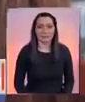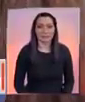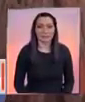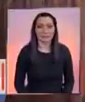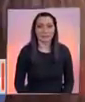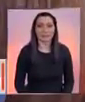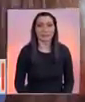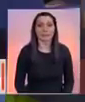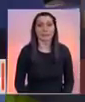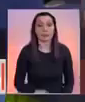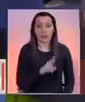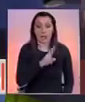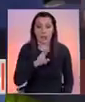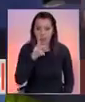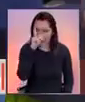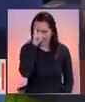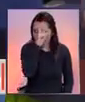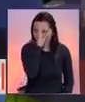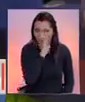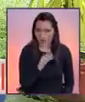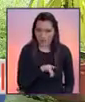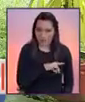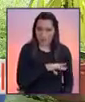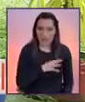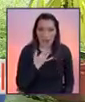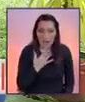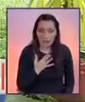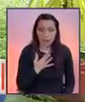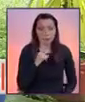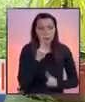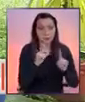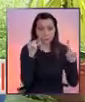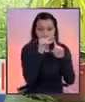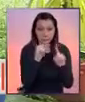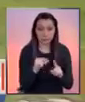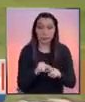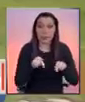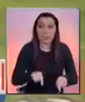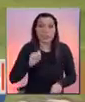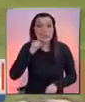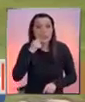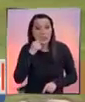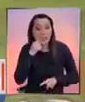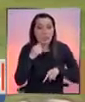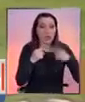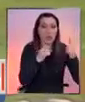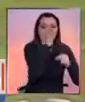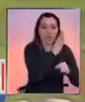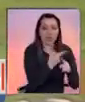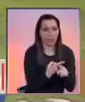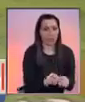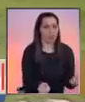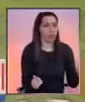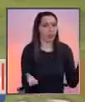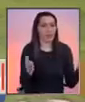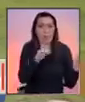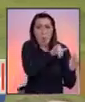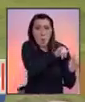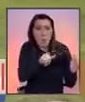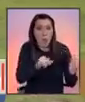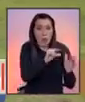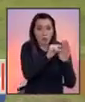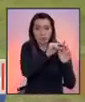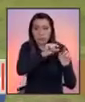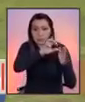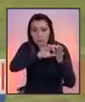Las R complican sin duda a los brasileños en Chile. Hay palabras que aquí tienen un significado y para ellos tienen otro totalmente distinto.